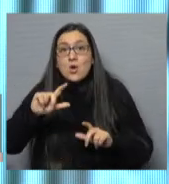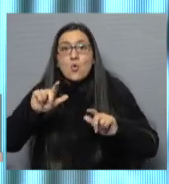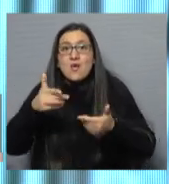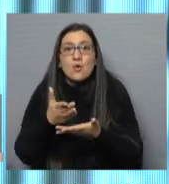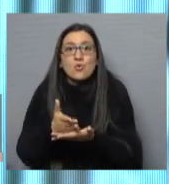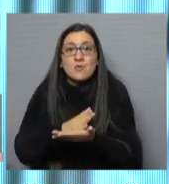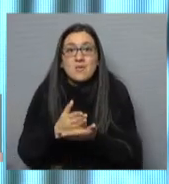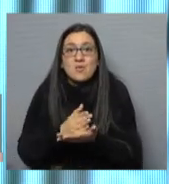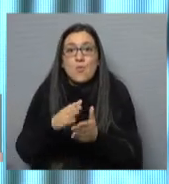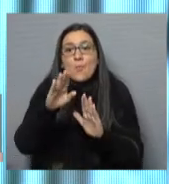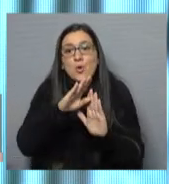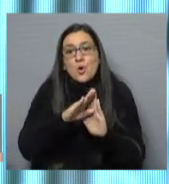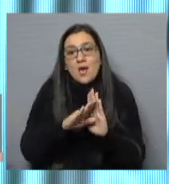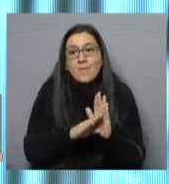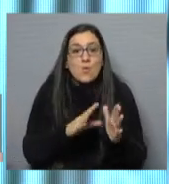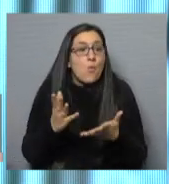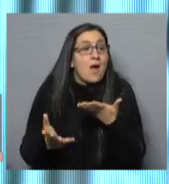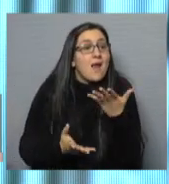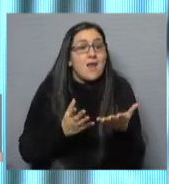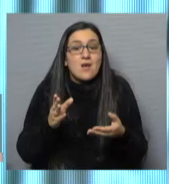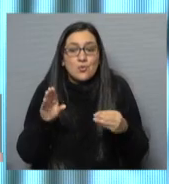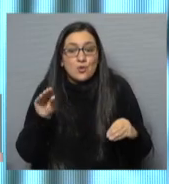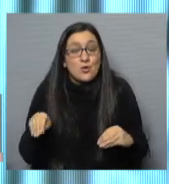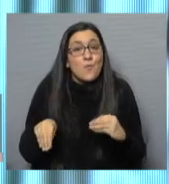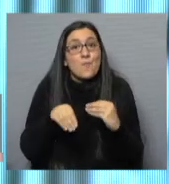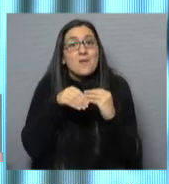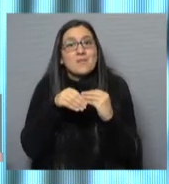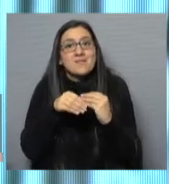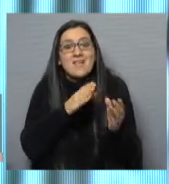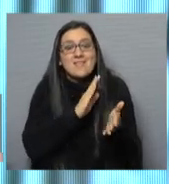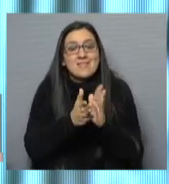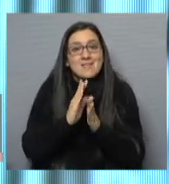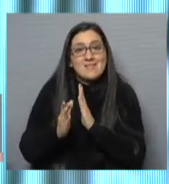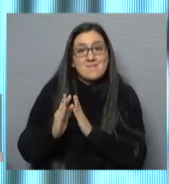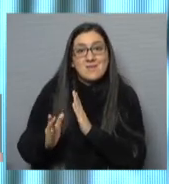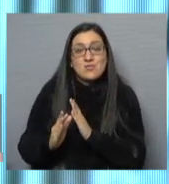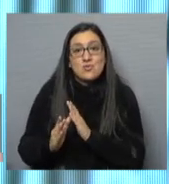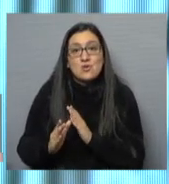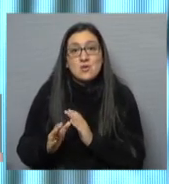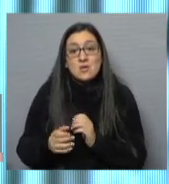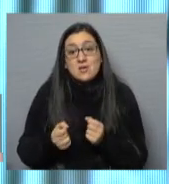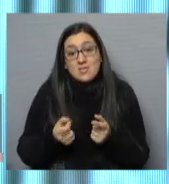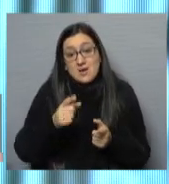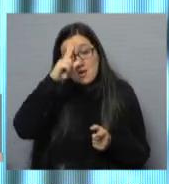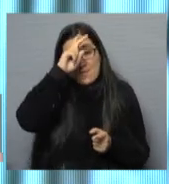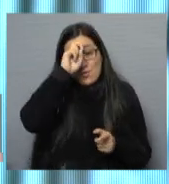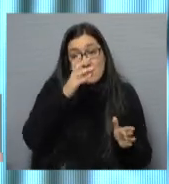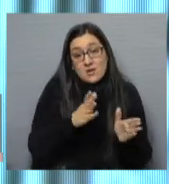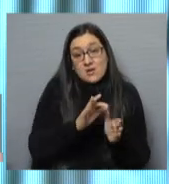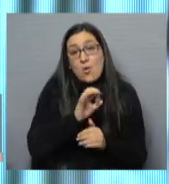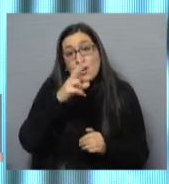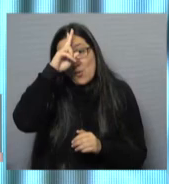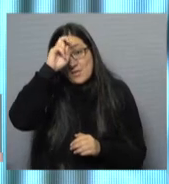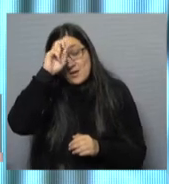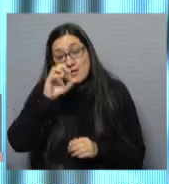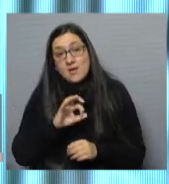o dispositivos que complementen el tratamiento que se da en la policlínica o en el hospital. Claro, o quedan afuera